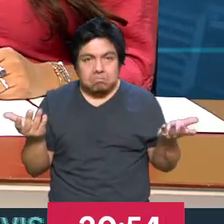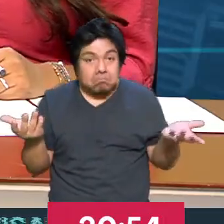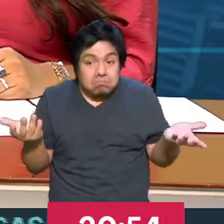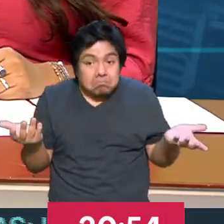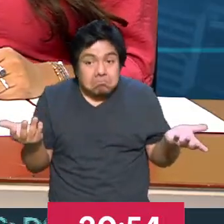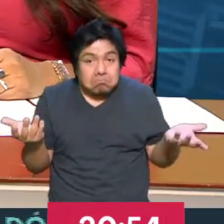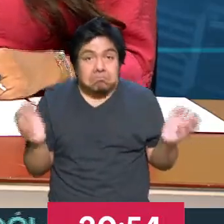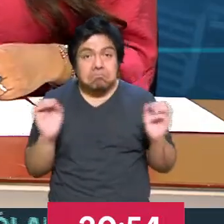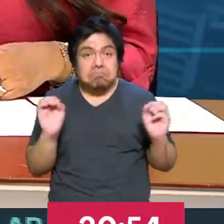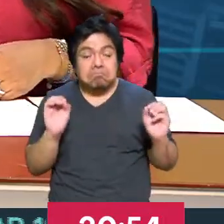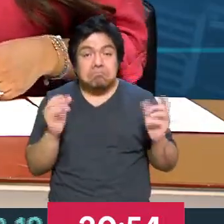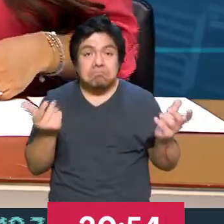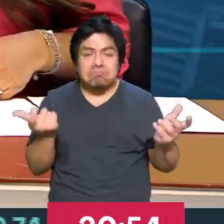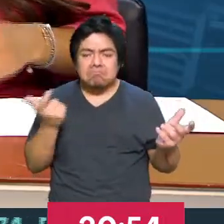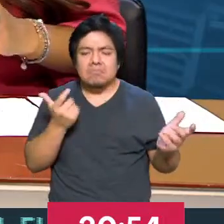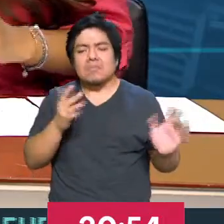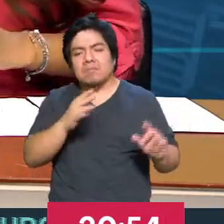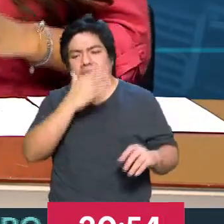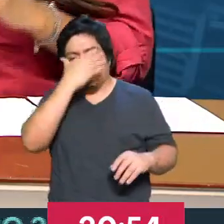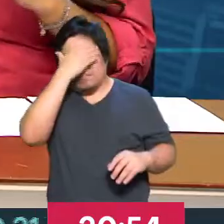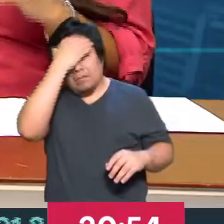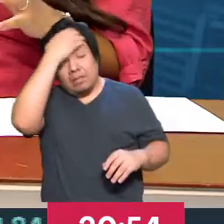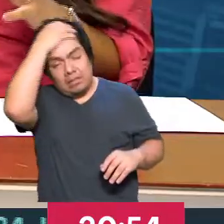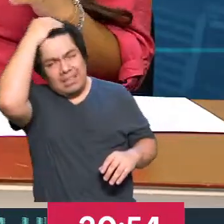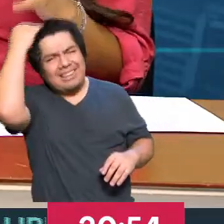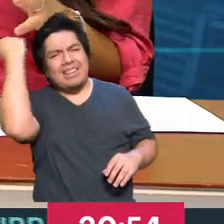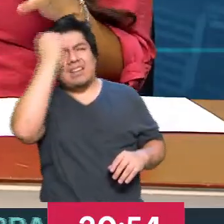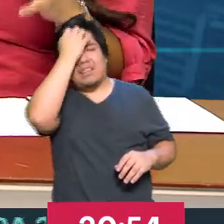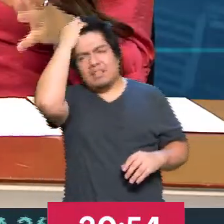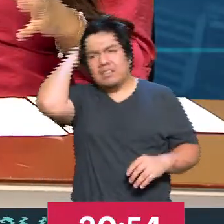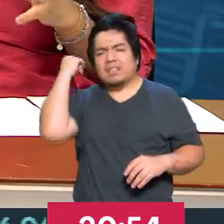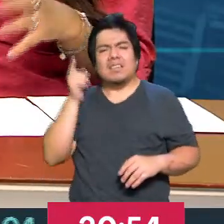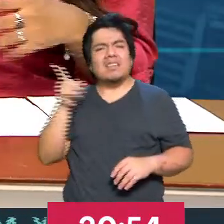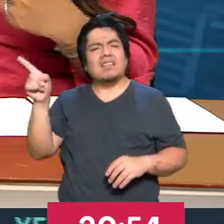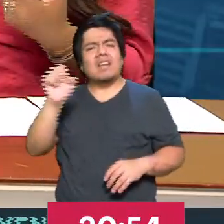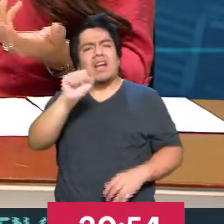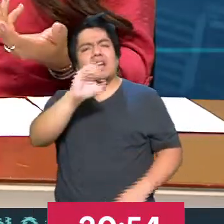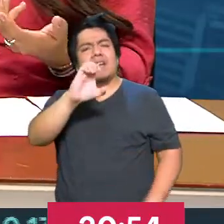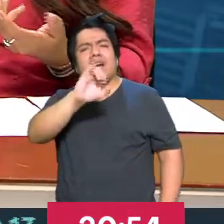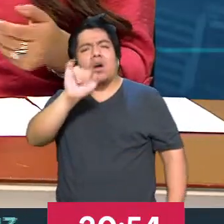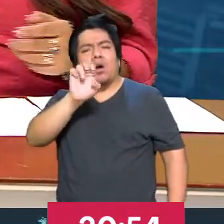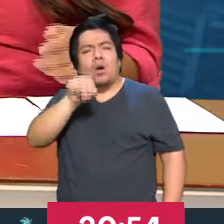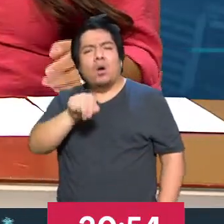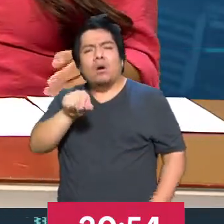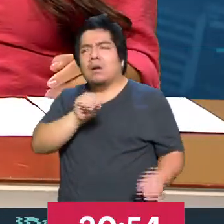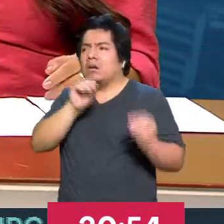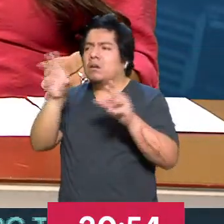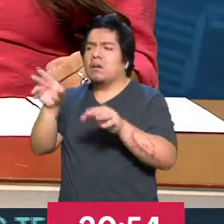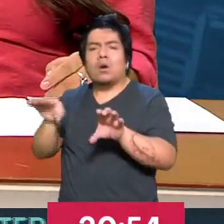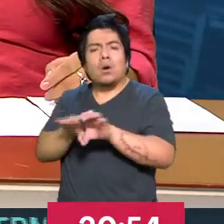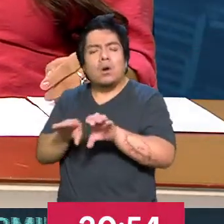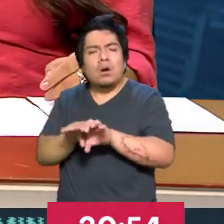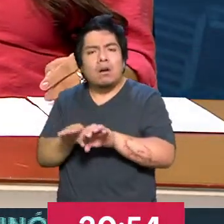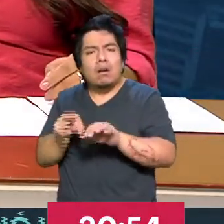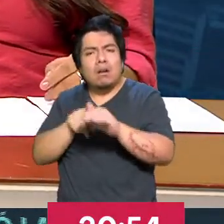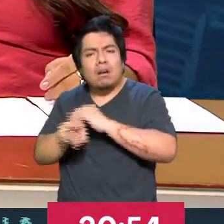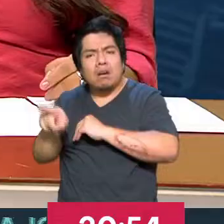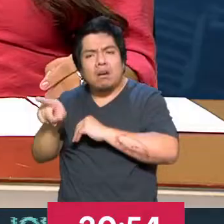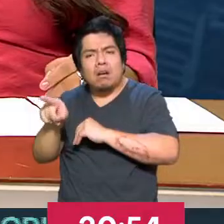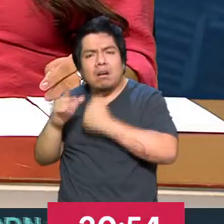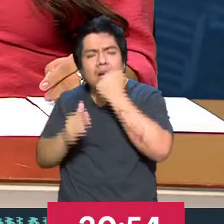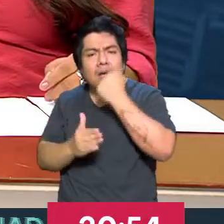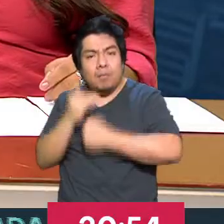no ha sucedido. No Oye, ha sucedido. ¿y cómo llegó este caso a la Suprema Corte de Justicia de la Nación? Llega porque